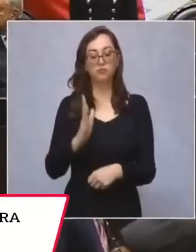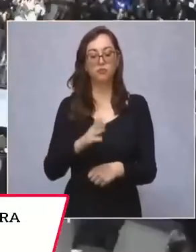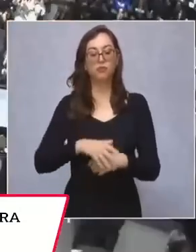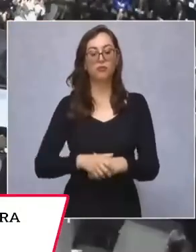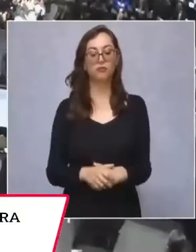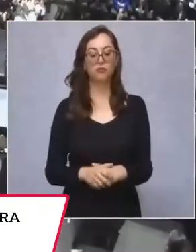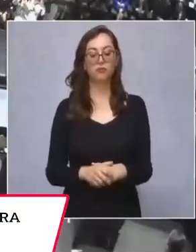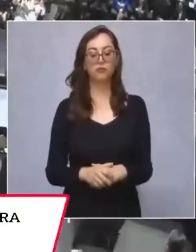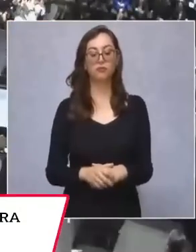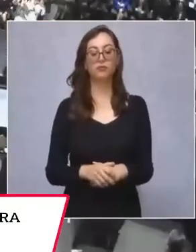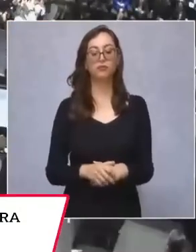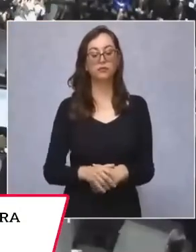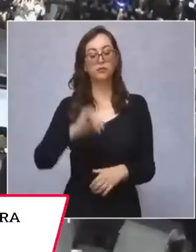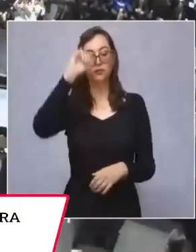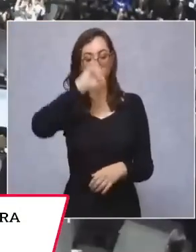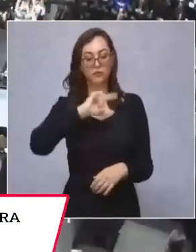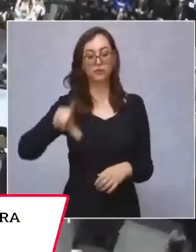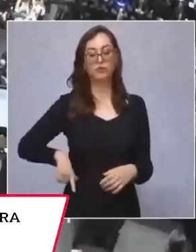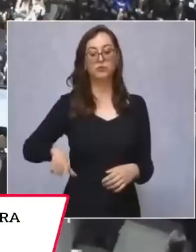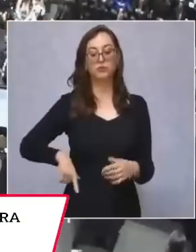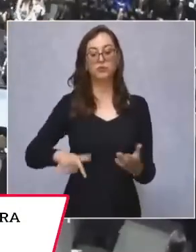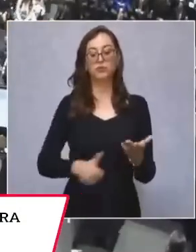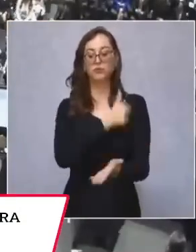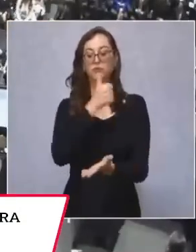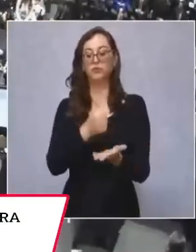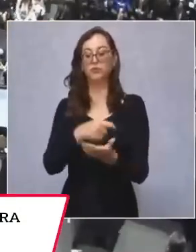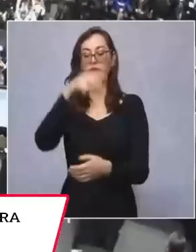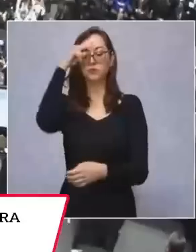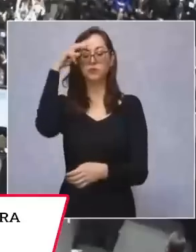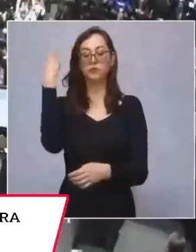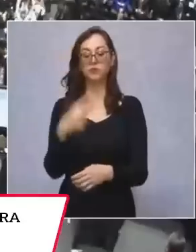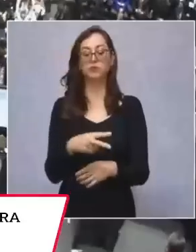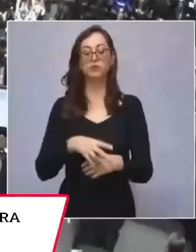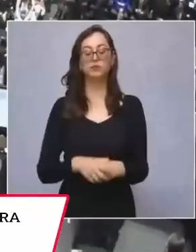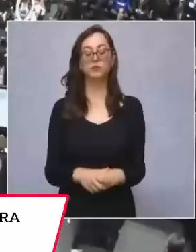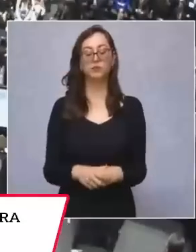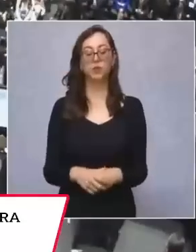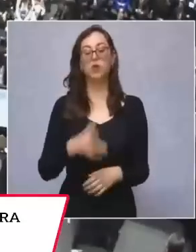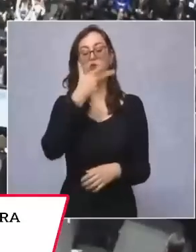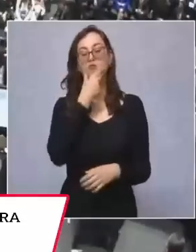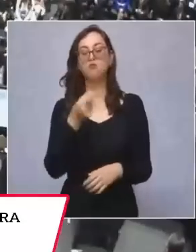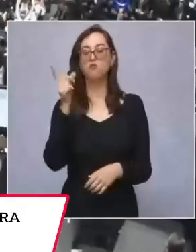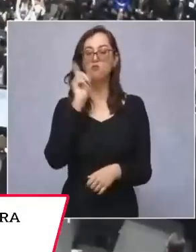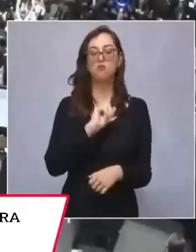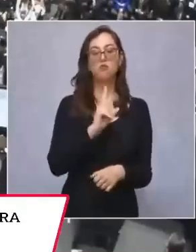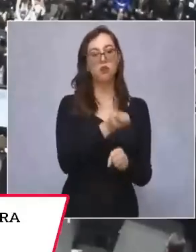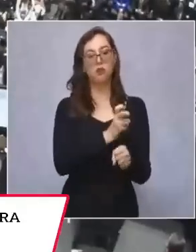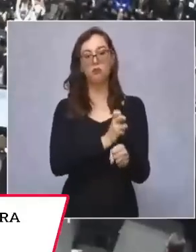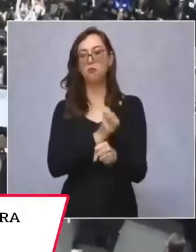no existe, y en ese sentido, pues recordar que esta